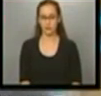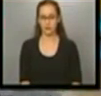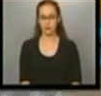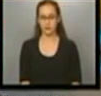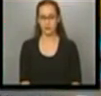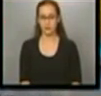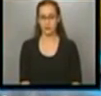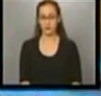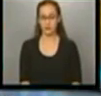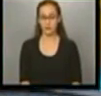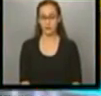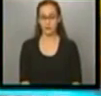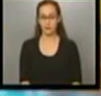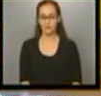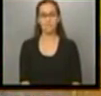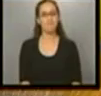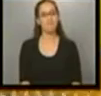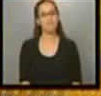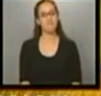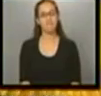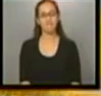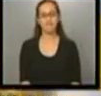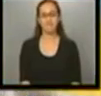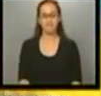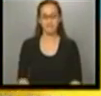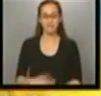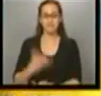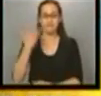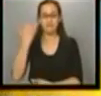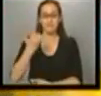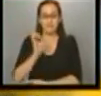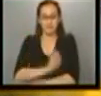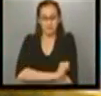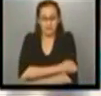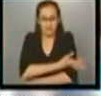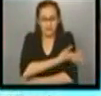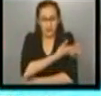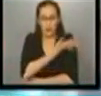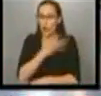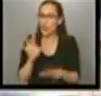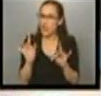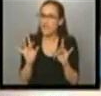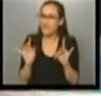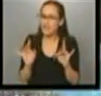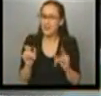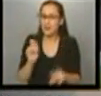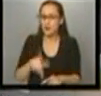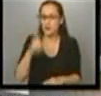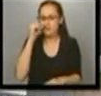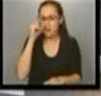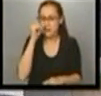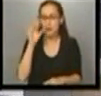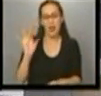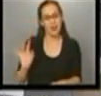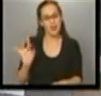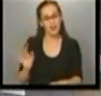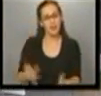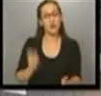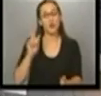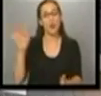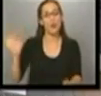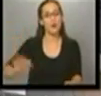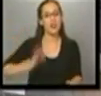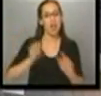Bueno, claro, es imposible no volver a emocionarse, se entiende, ¿no? Es difícil para un padre, nunca más su vida volverá a ser la misma. Pero